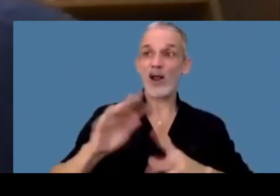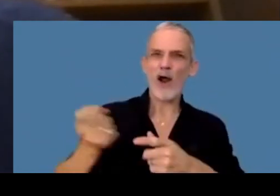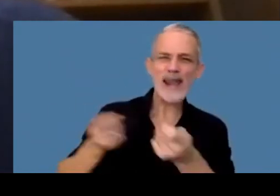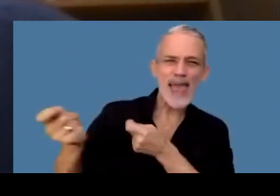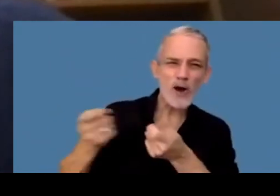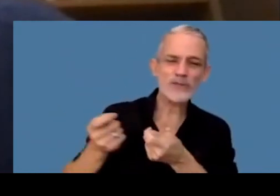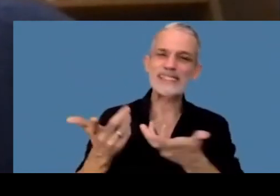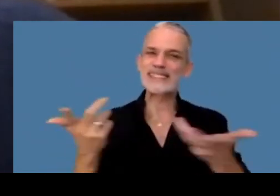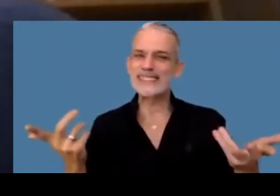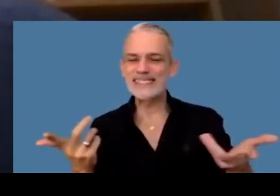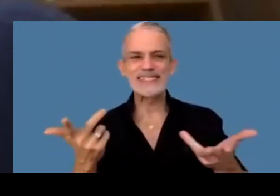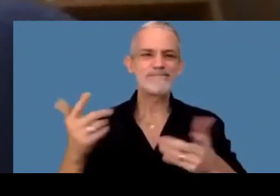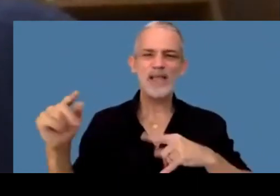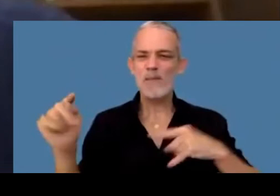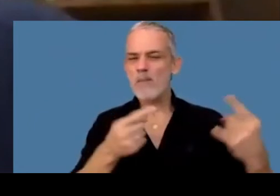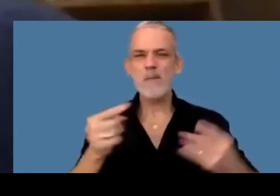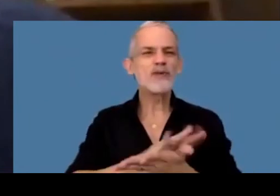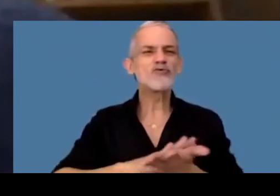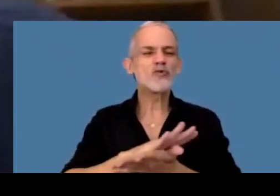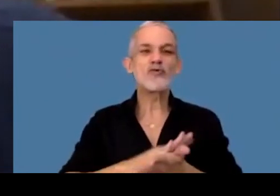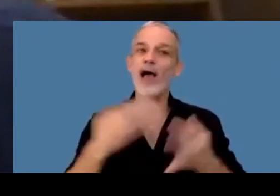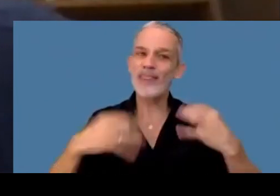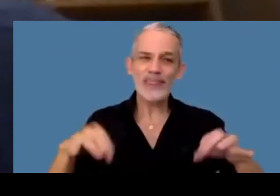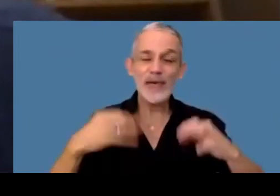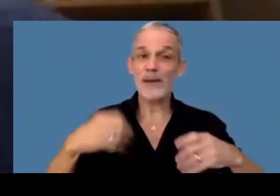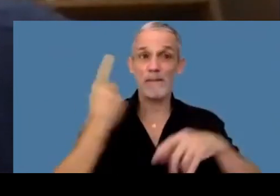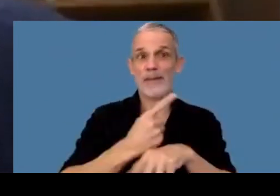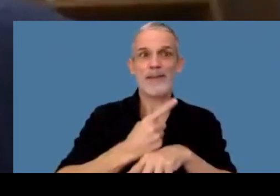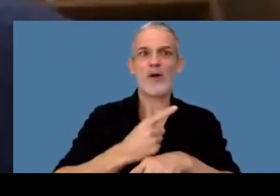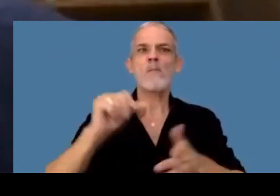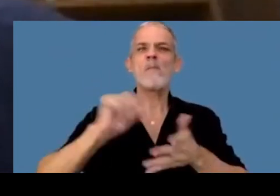llevar adelante ni resolver sin tener en claro cuál es el modelo de país.